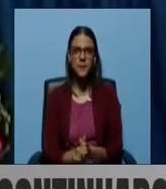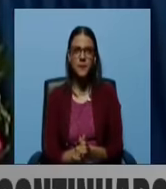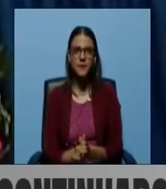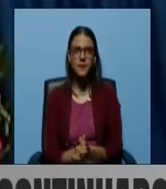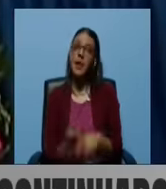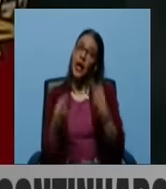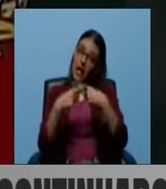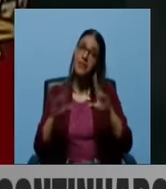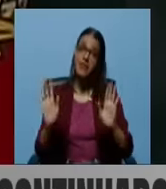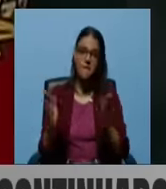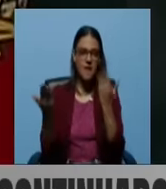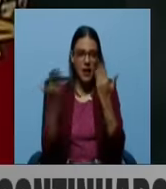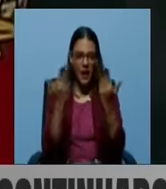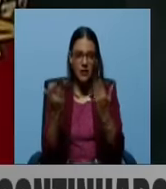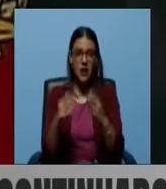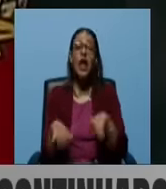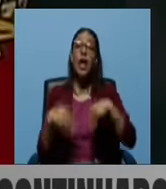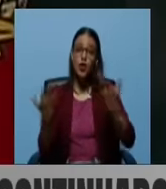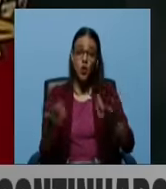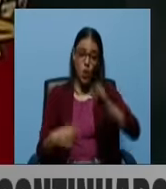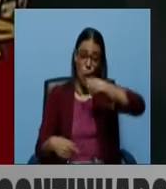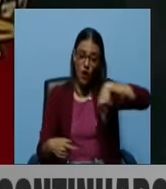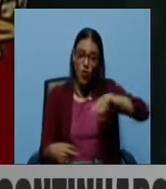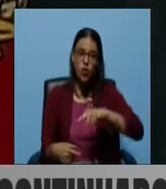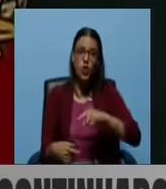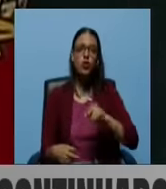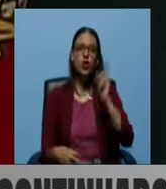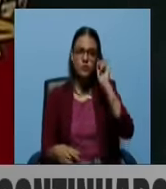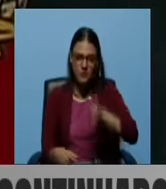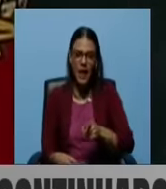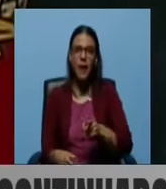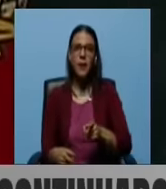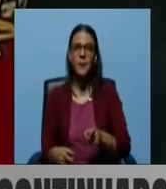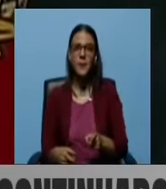Es distinto. Y cuando nosotros entonces nos corresponde